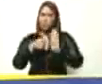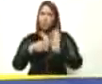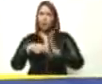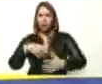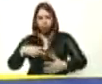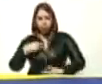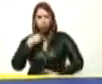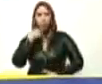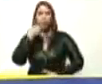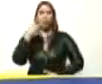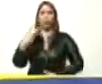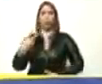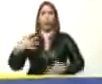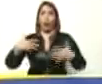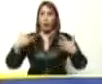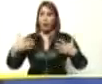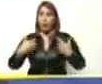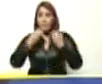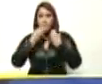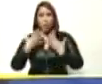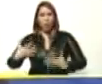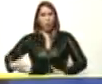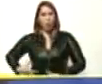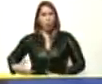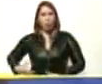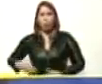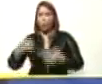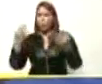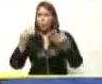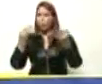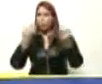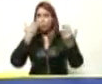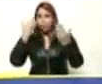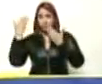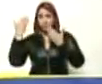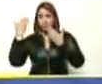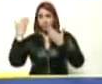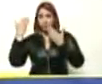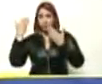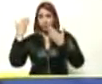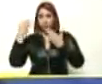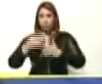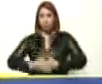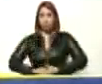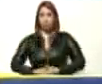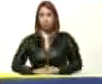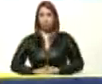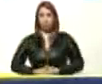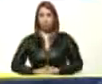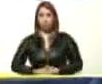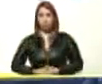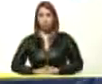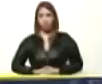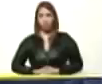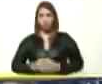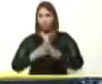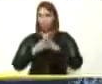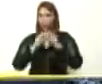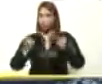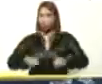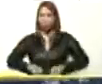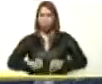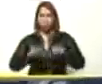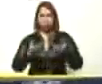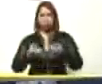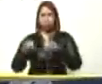de buen humor, que siempre, le ponía, a todos sus aportes